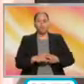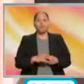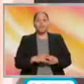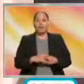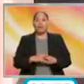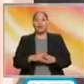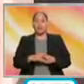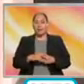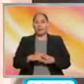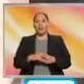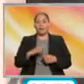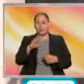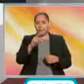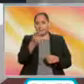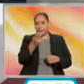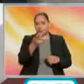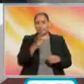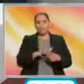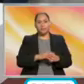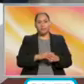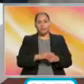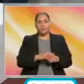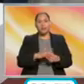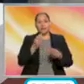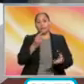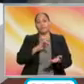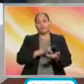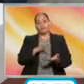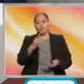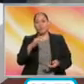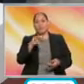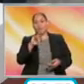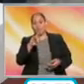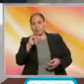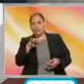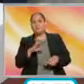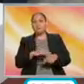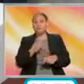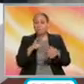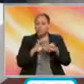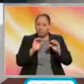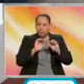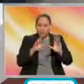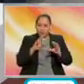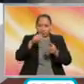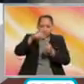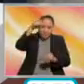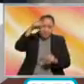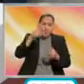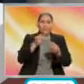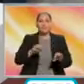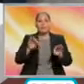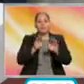ella, corresponde, lo que ¿verdad? vemos de Vaya ella que es era lo que ella. era. Sí. Gracias, Miriam. Gracias a ustedes. Por revelarnos pues estas